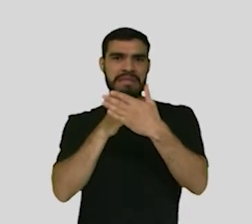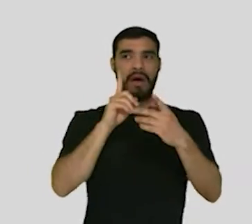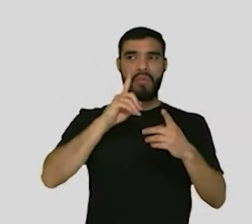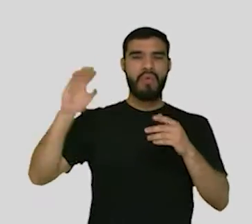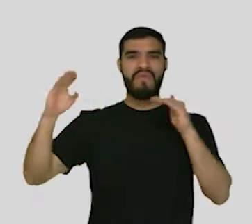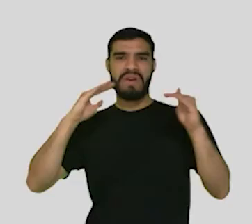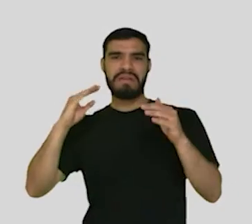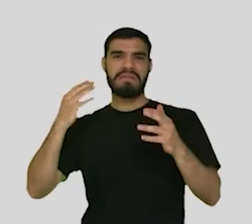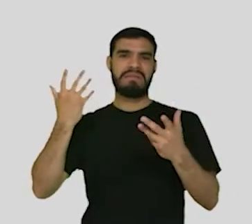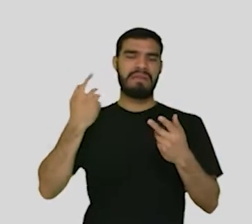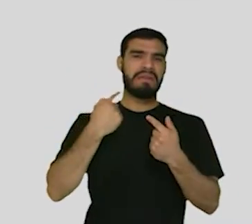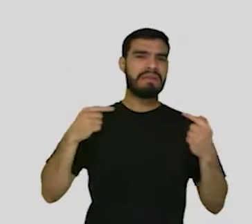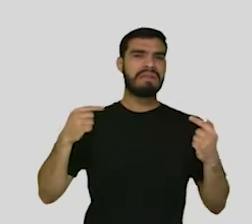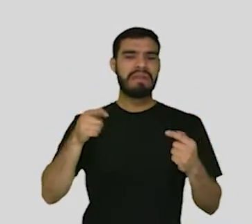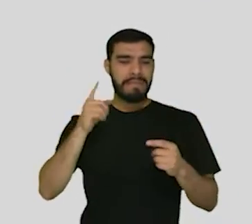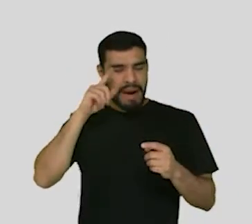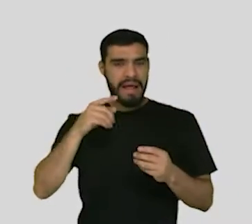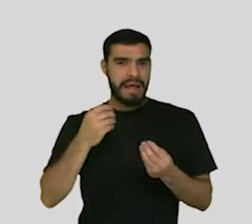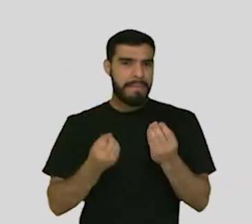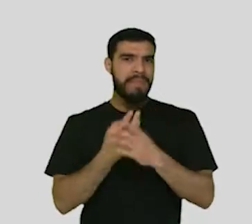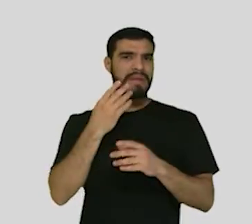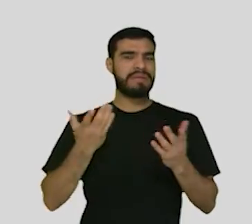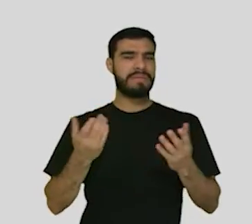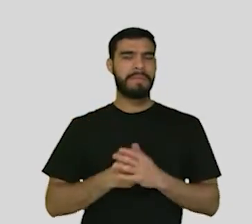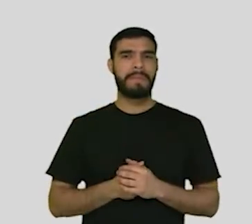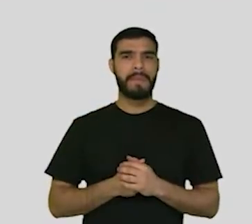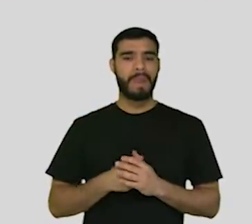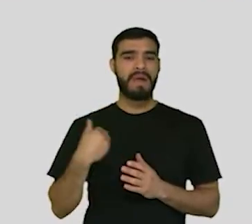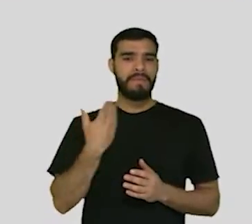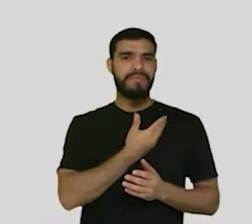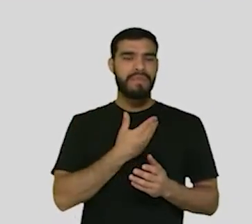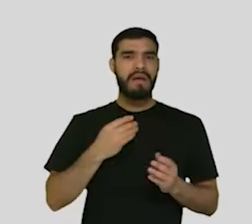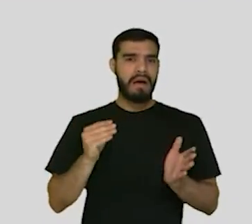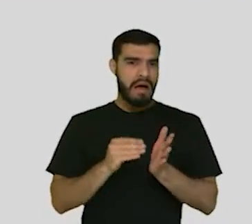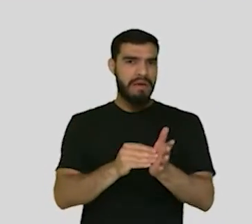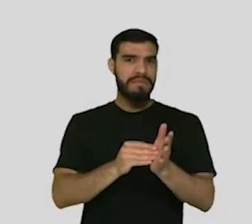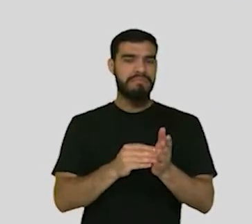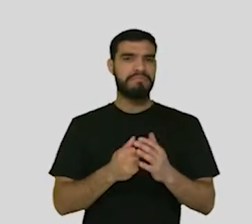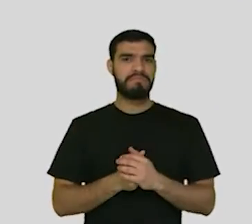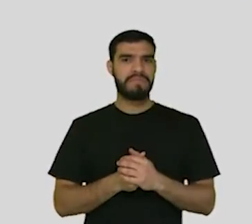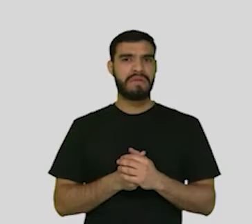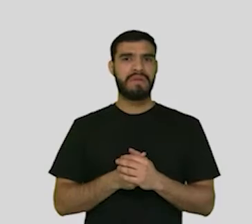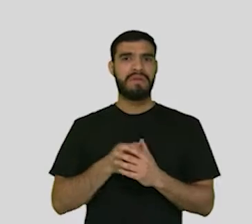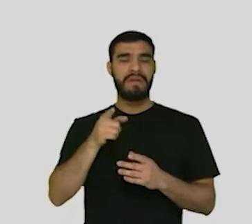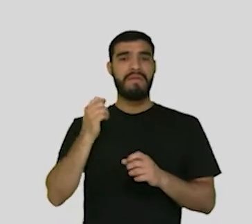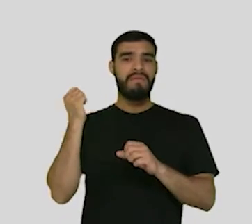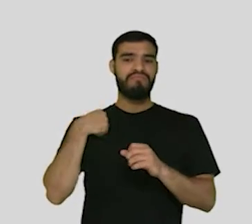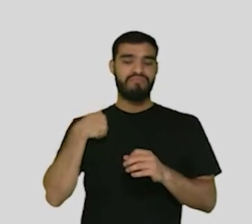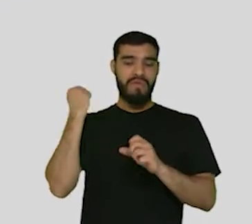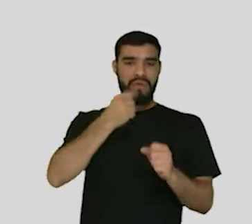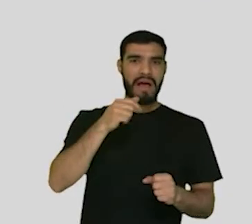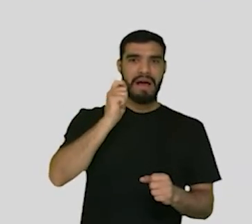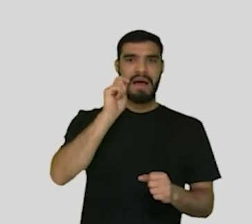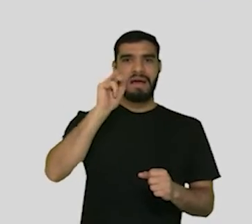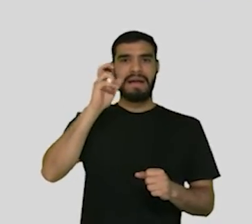jepa. Al conformarse como tales. Bueno, nosotros formábamos parte bastante es que de la Upero muere orero y me